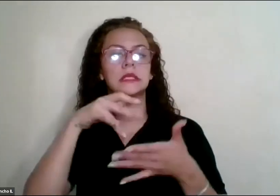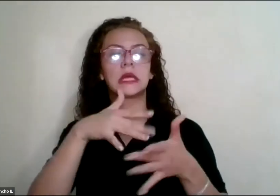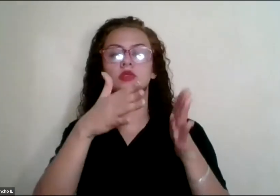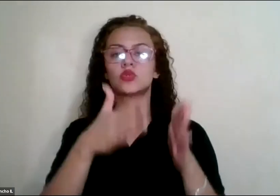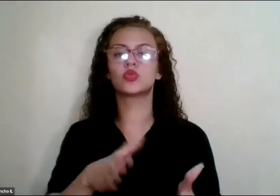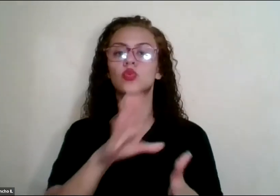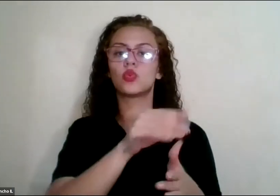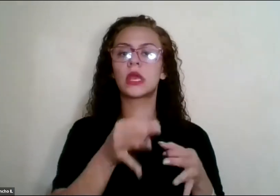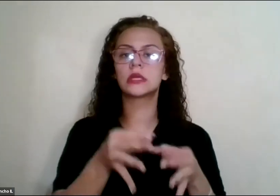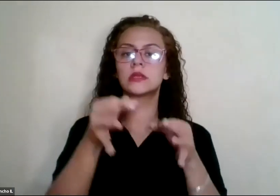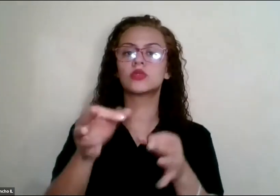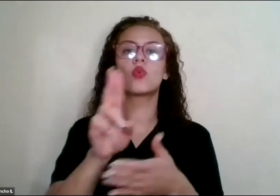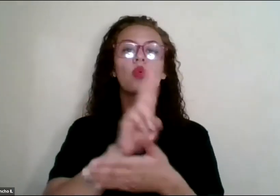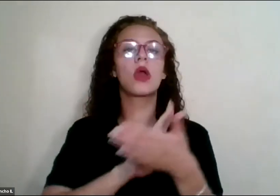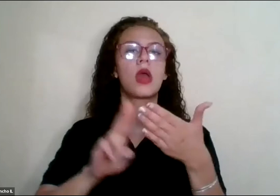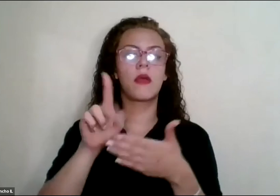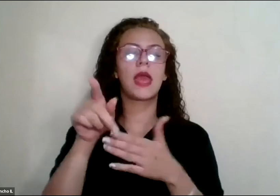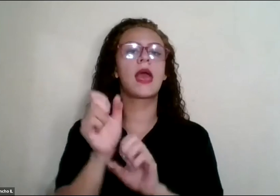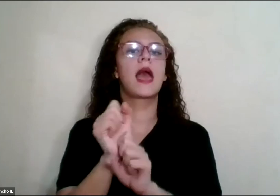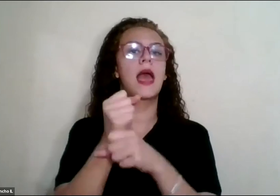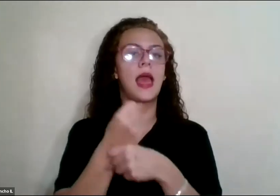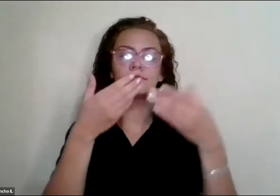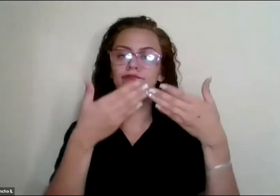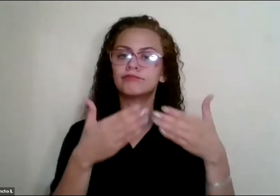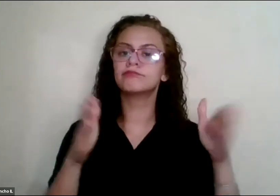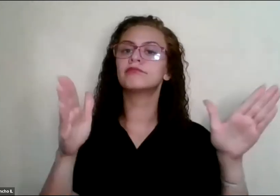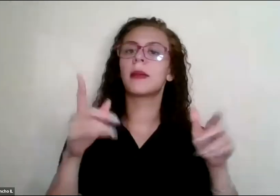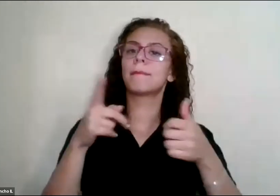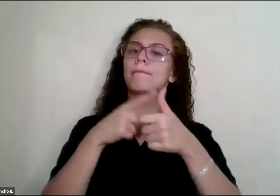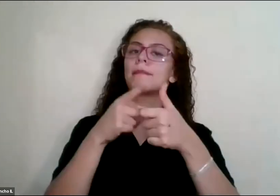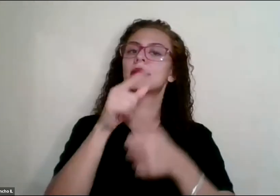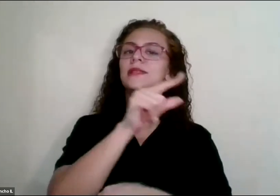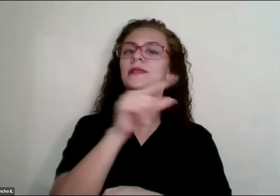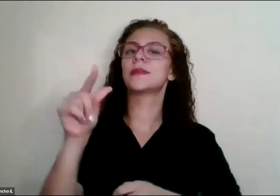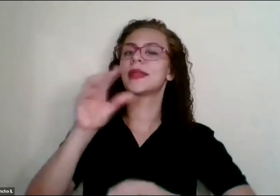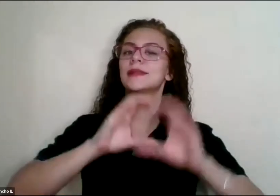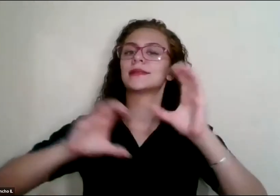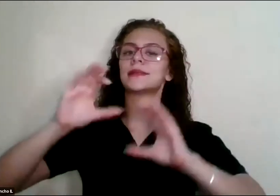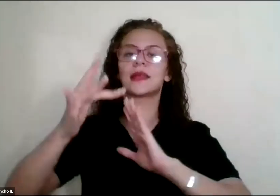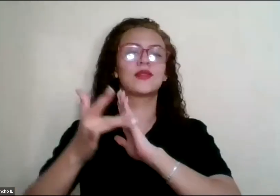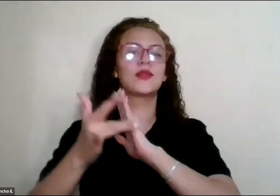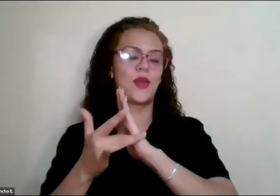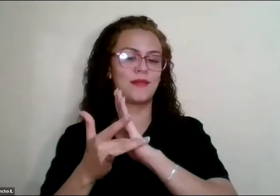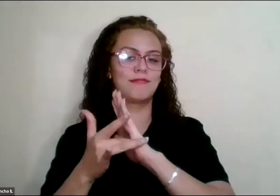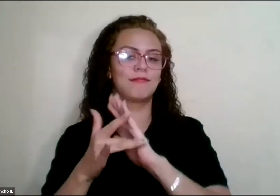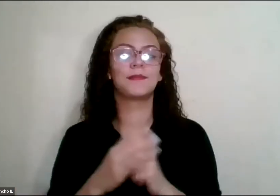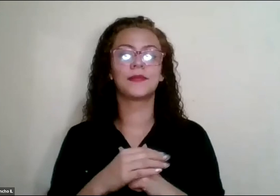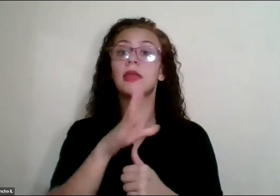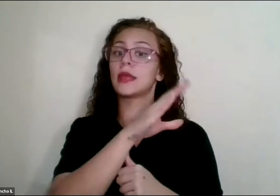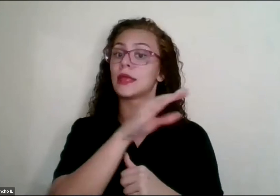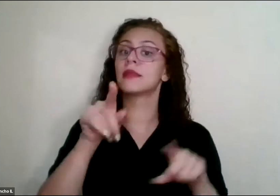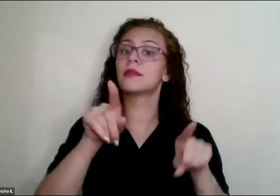Extensión Universitaria, hará la apertura de la primera semana de Ciencia y Tecnología y